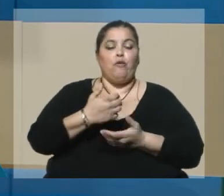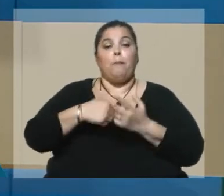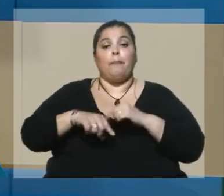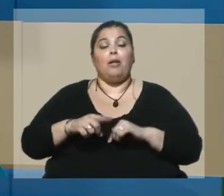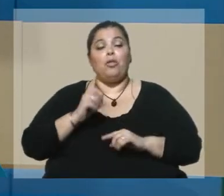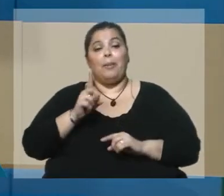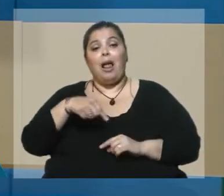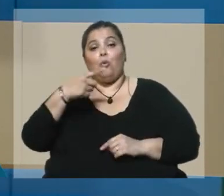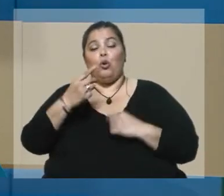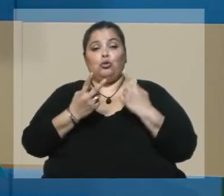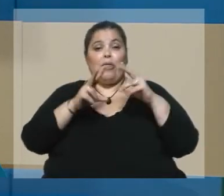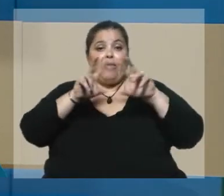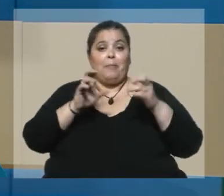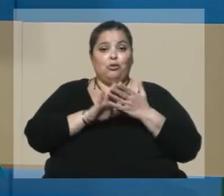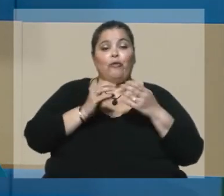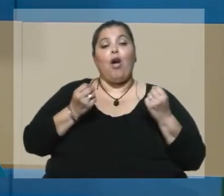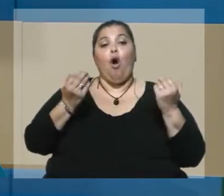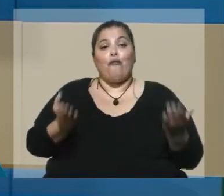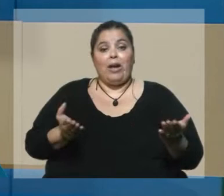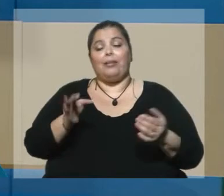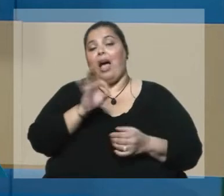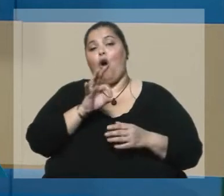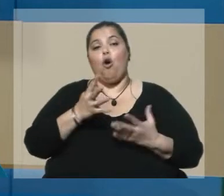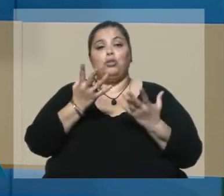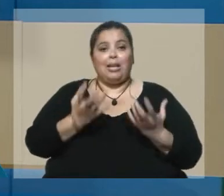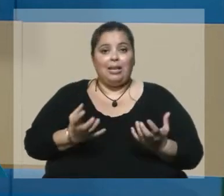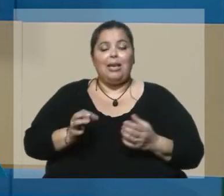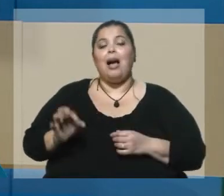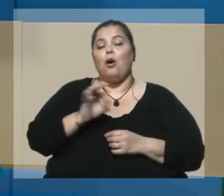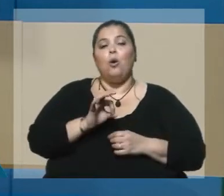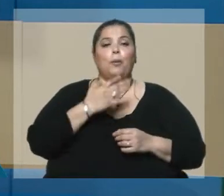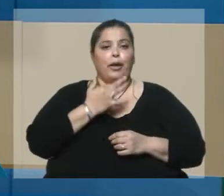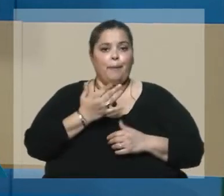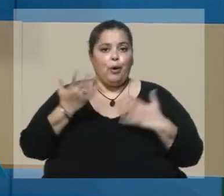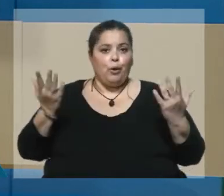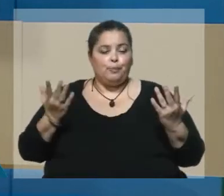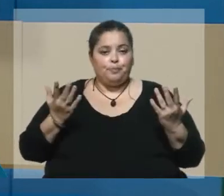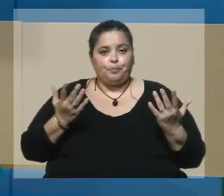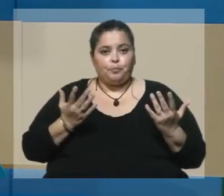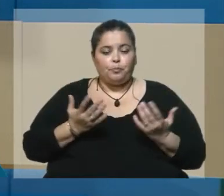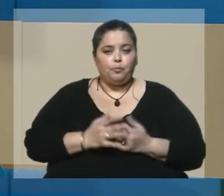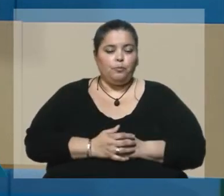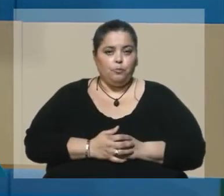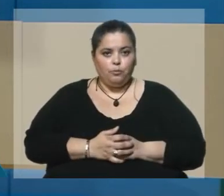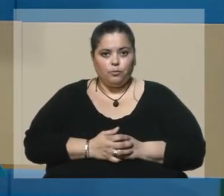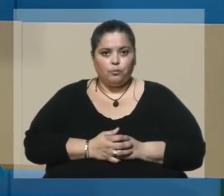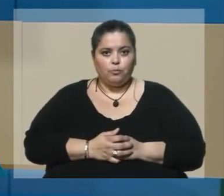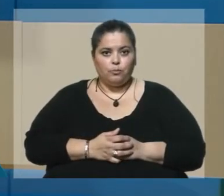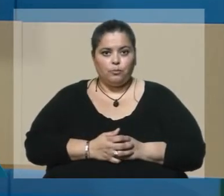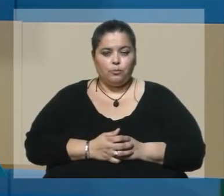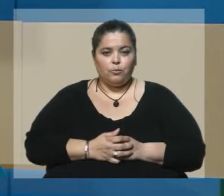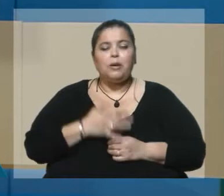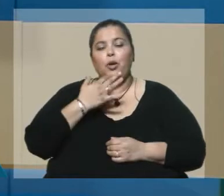temas de de oferta de sequía de definitiva por ejemplo